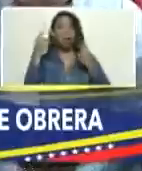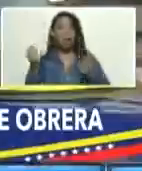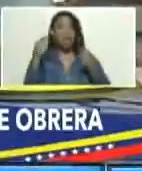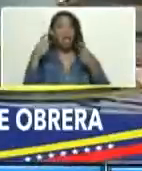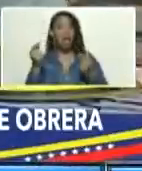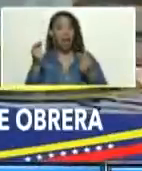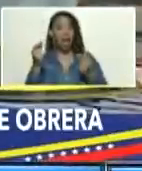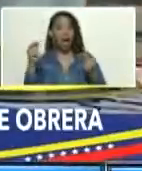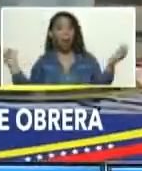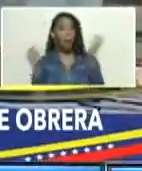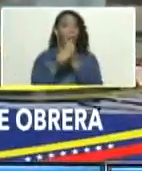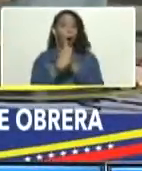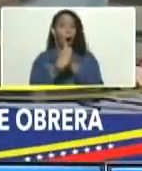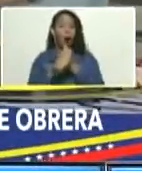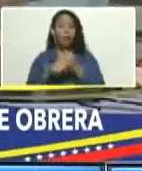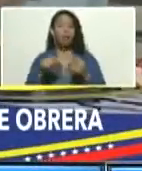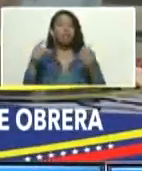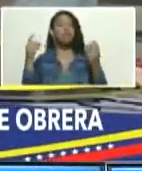Está en la jugada.